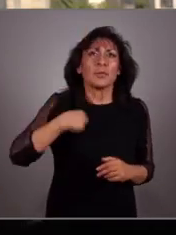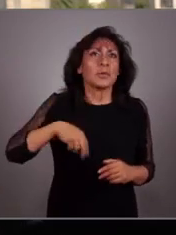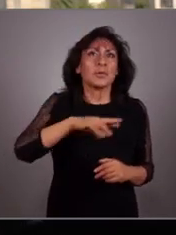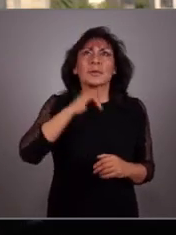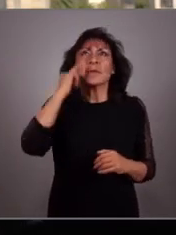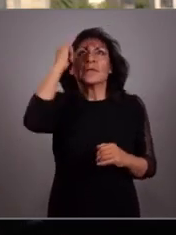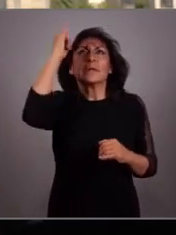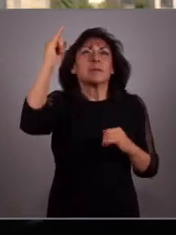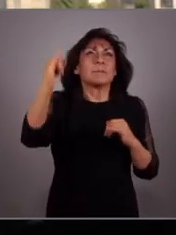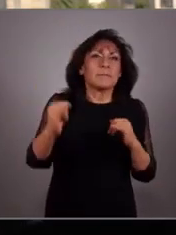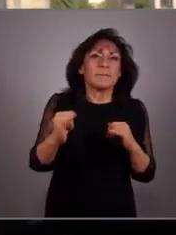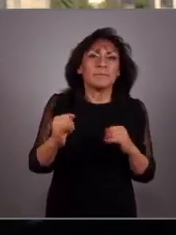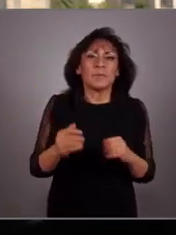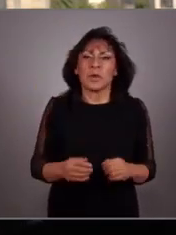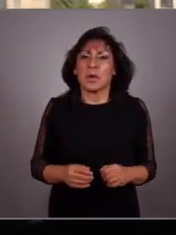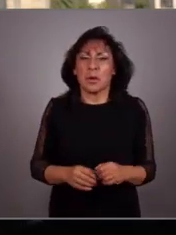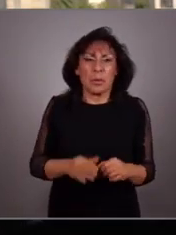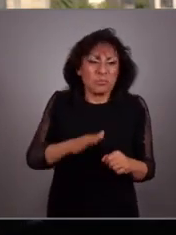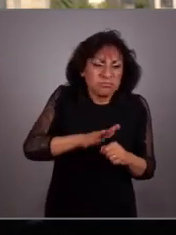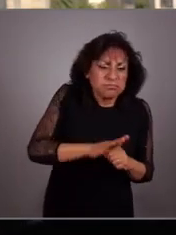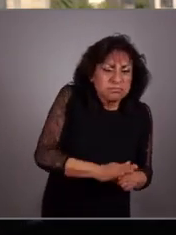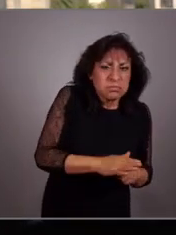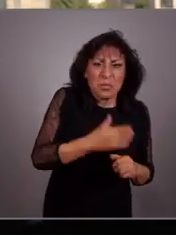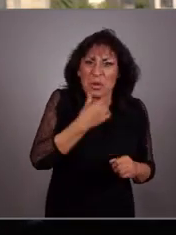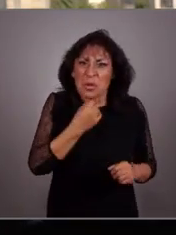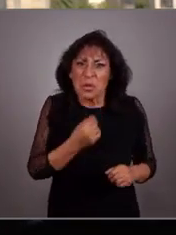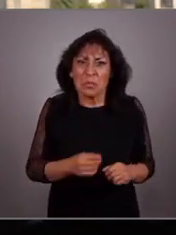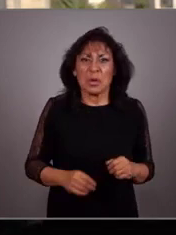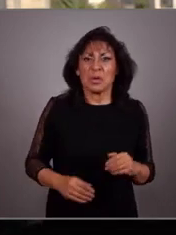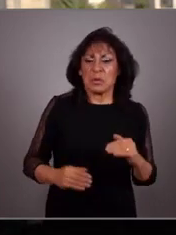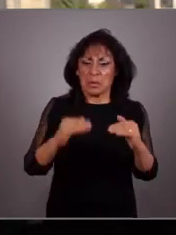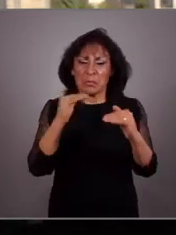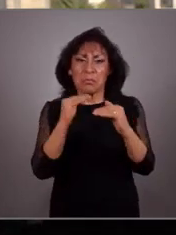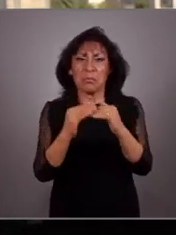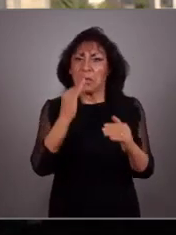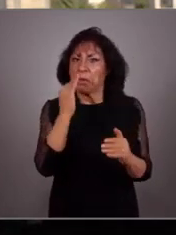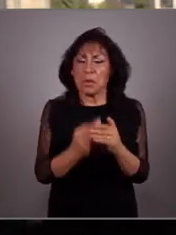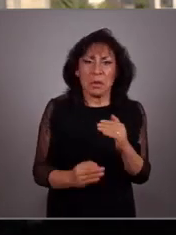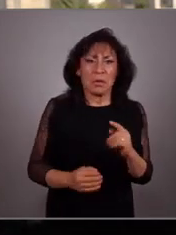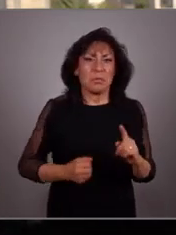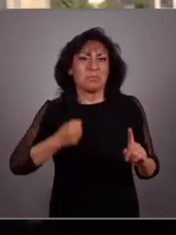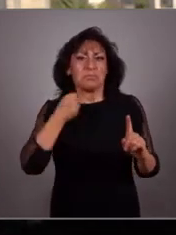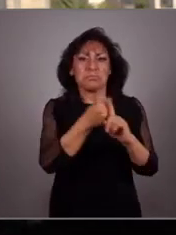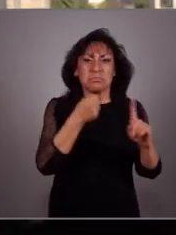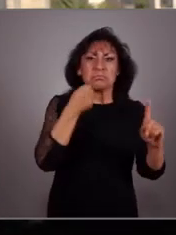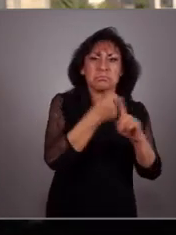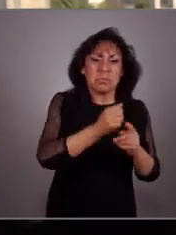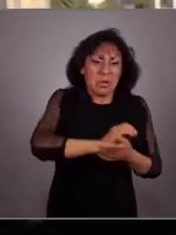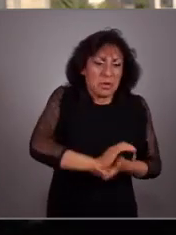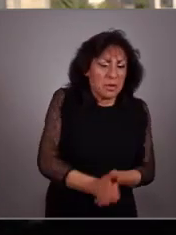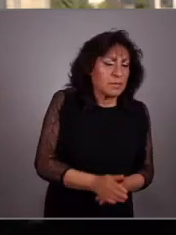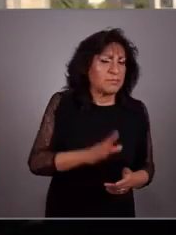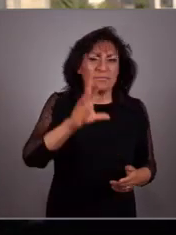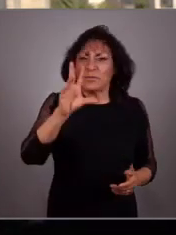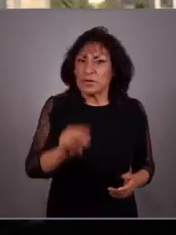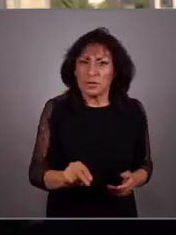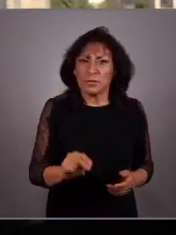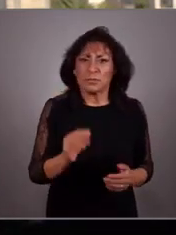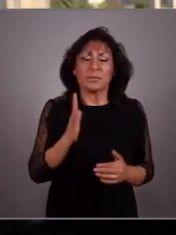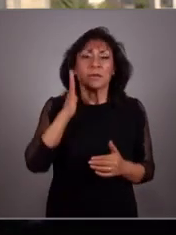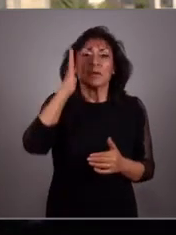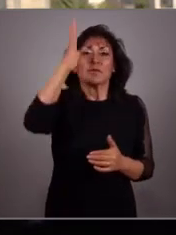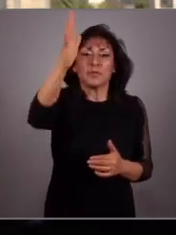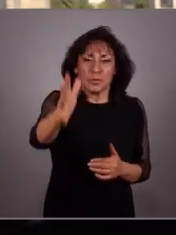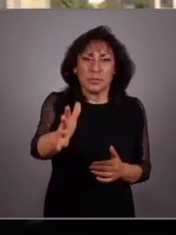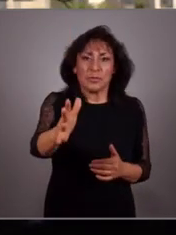imaginamos para México no caben el machismo ni la desigualdad. No caben la violencia ni la discriminación. El